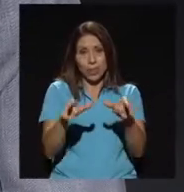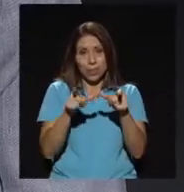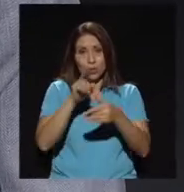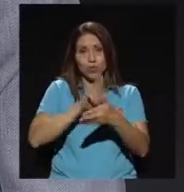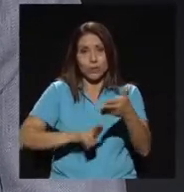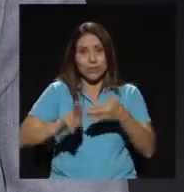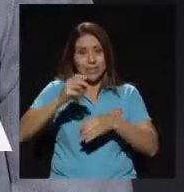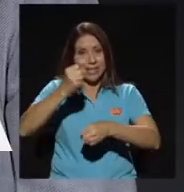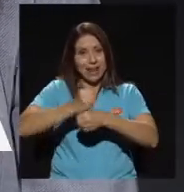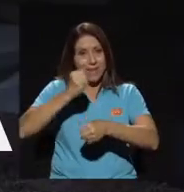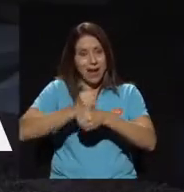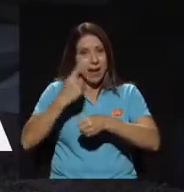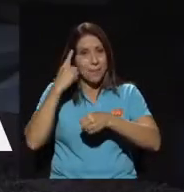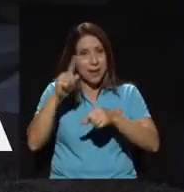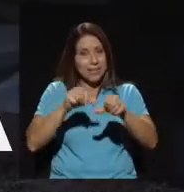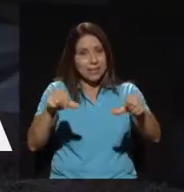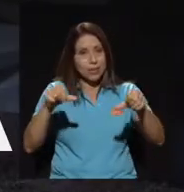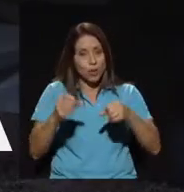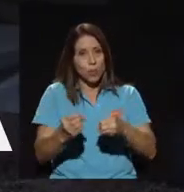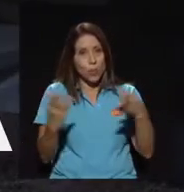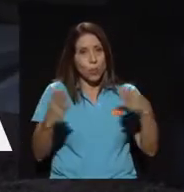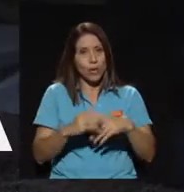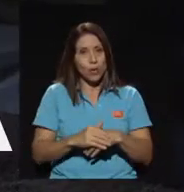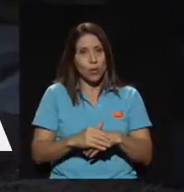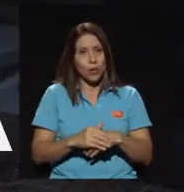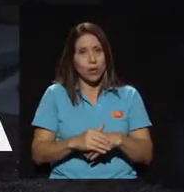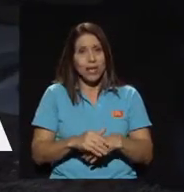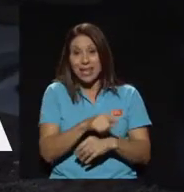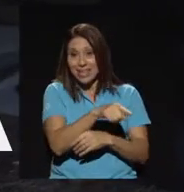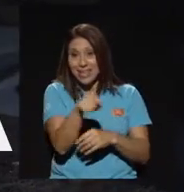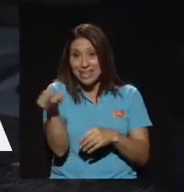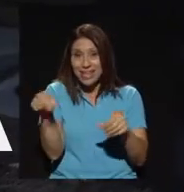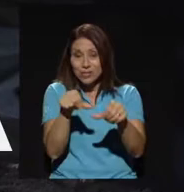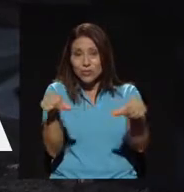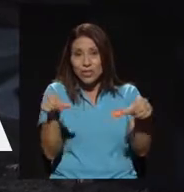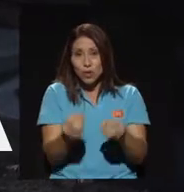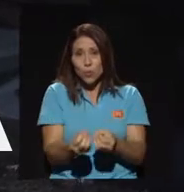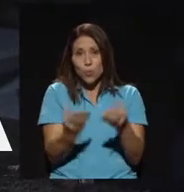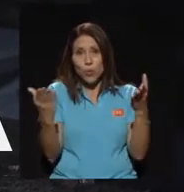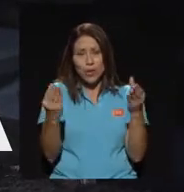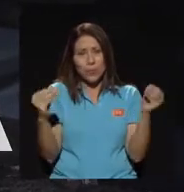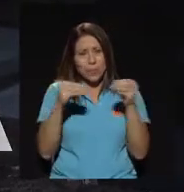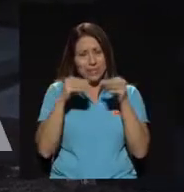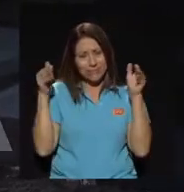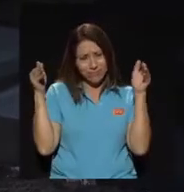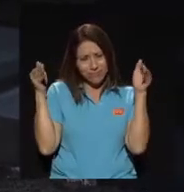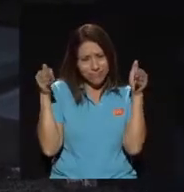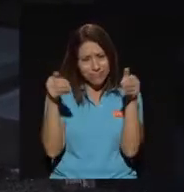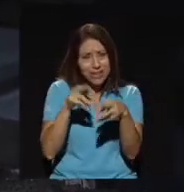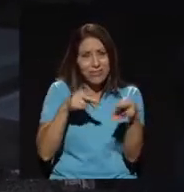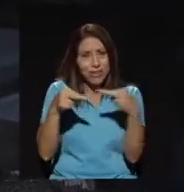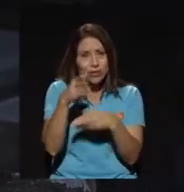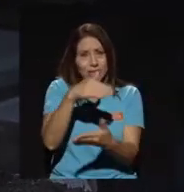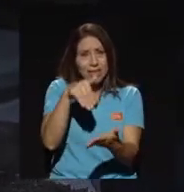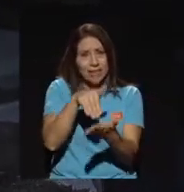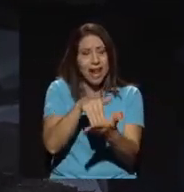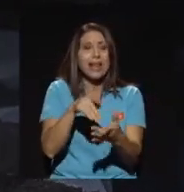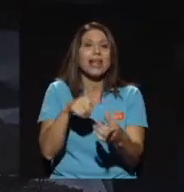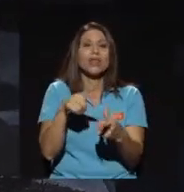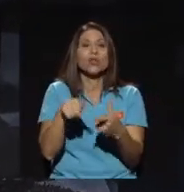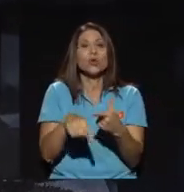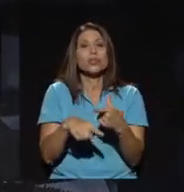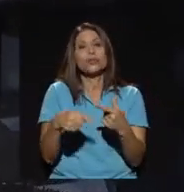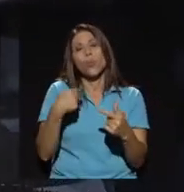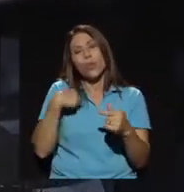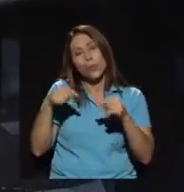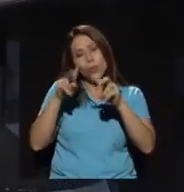sector público, y mayoritariamente es un sector público altamente concentrado en la región central, ¿verdad? Entonces, cuando uno